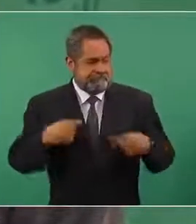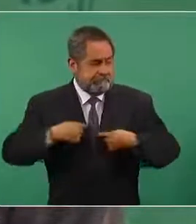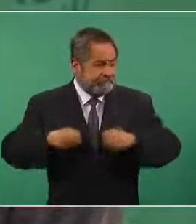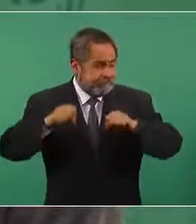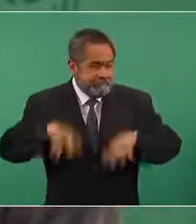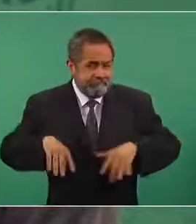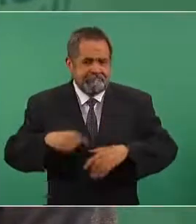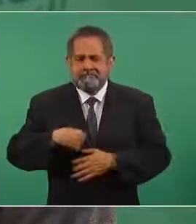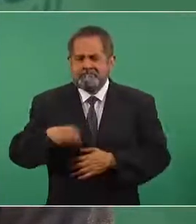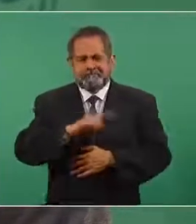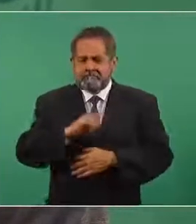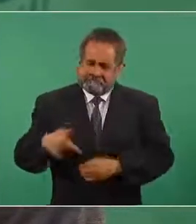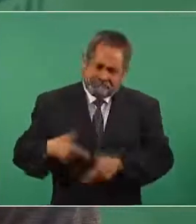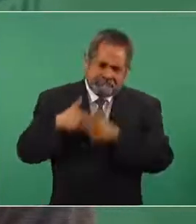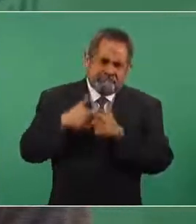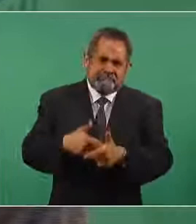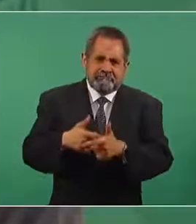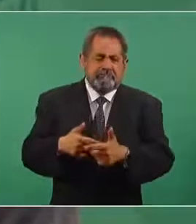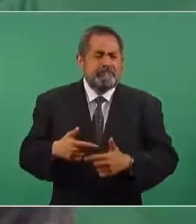contrario,